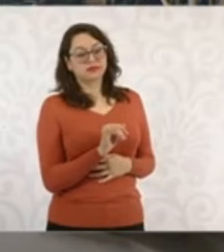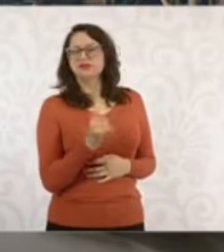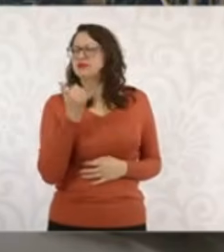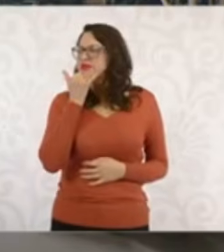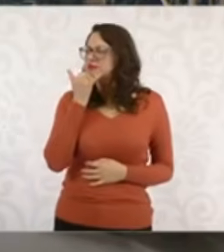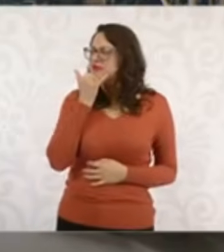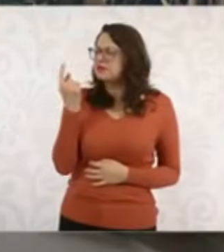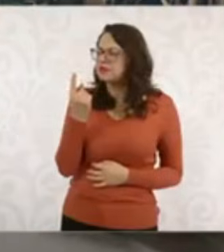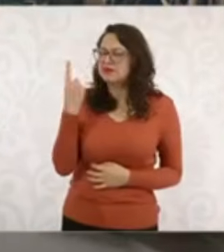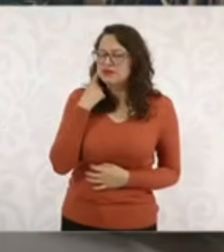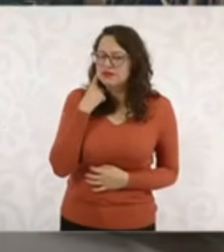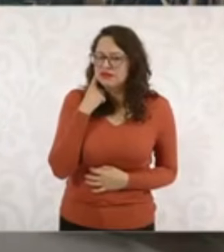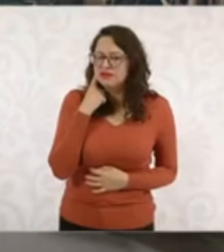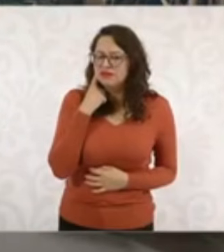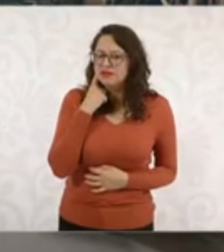¿Perdón?